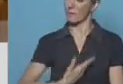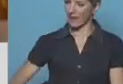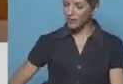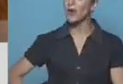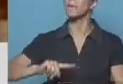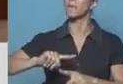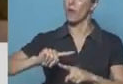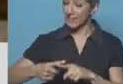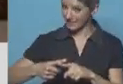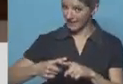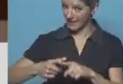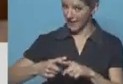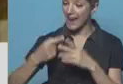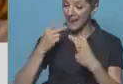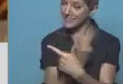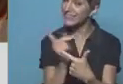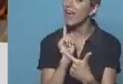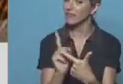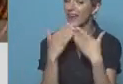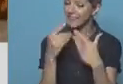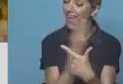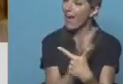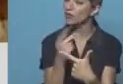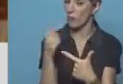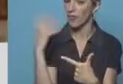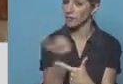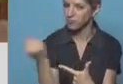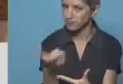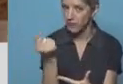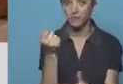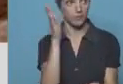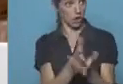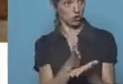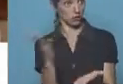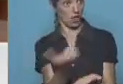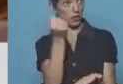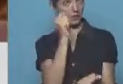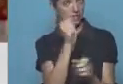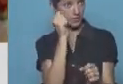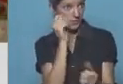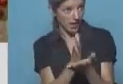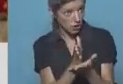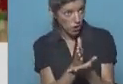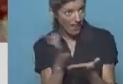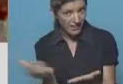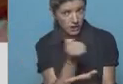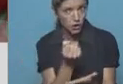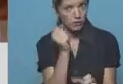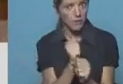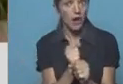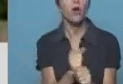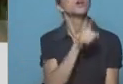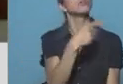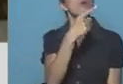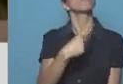Son gobiernos y ¿no son políticas? Como dicen desde otros sectores. ¿Derechos adquiridos? El trabajo. Y si fuera un derecho adquirido, ¿me quieres decir por qué en el año 90